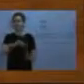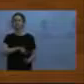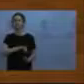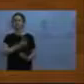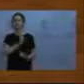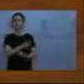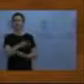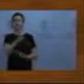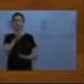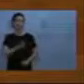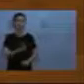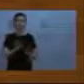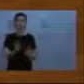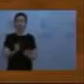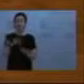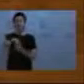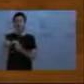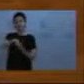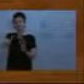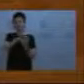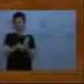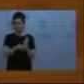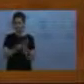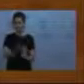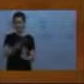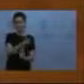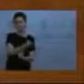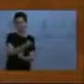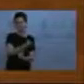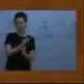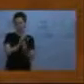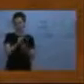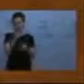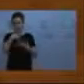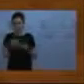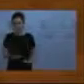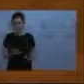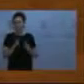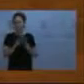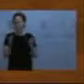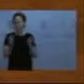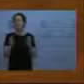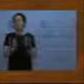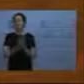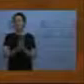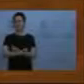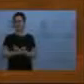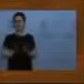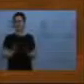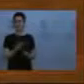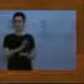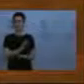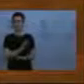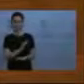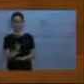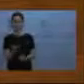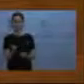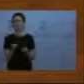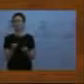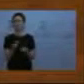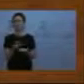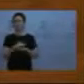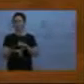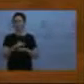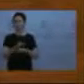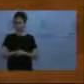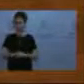en el espíritu de esta norma, fíjense, antes de que en su vigor normativo, porque evidentemente es una proposición no de ley y la escasa fe que tengo en el cumplimiento por